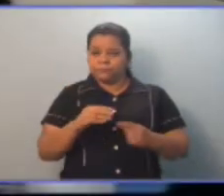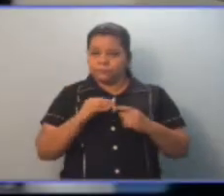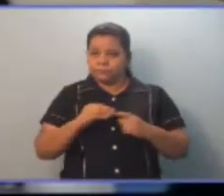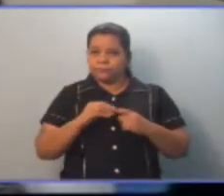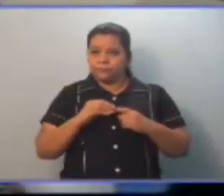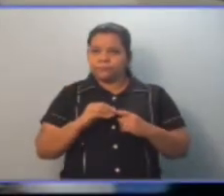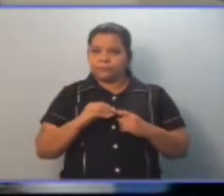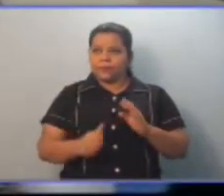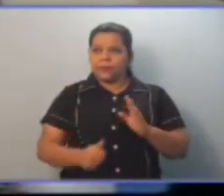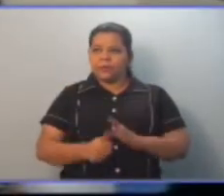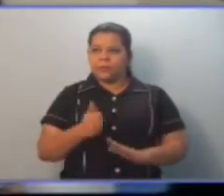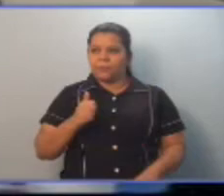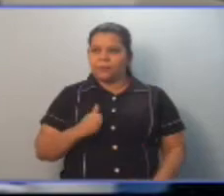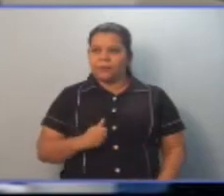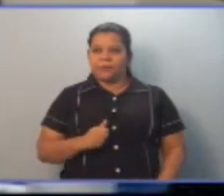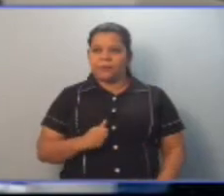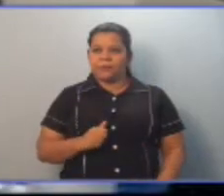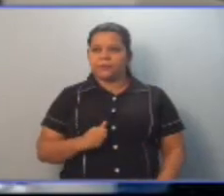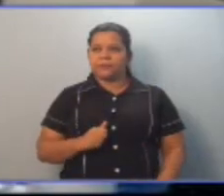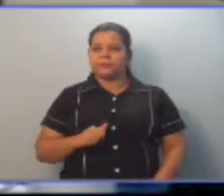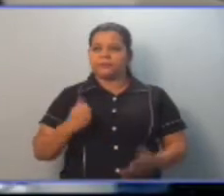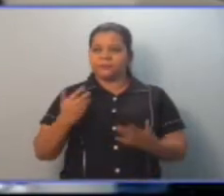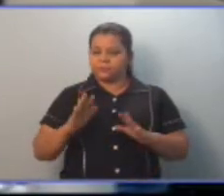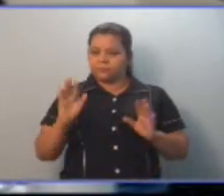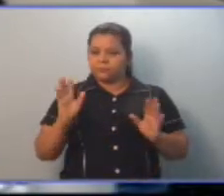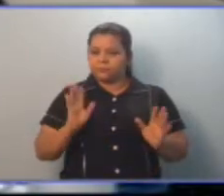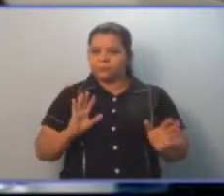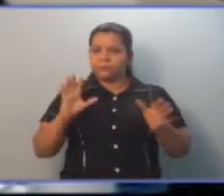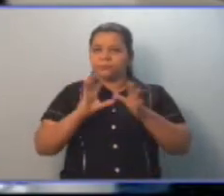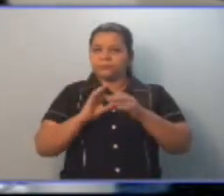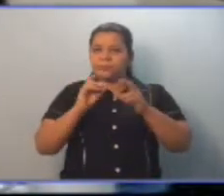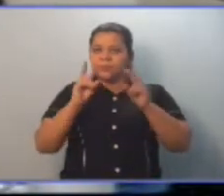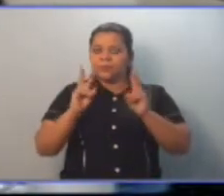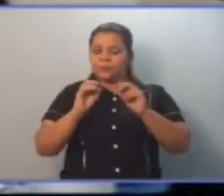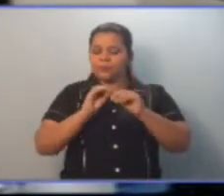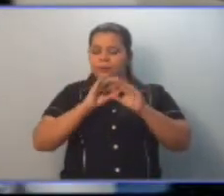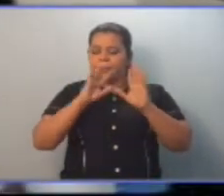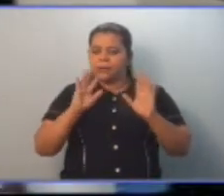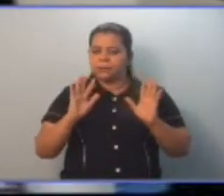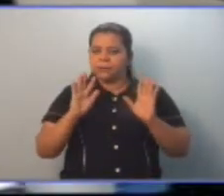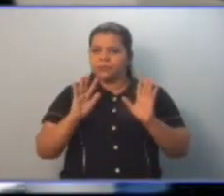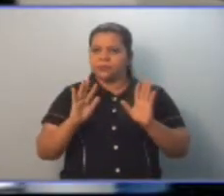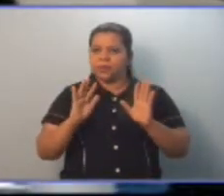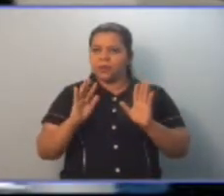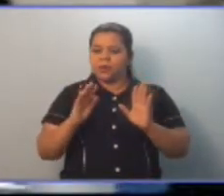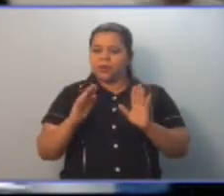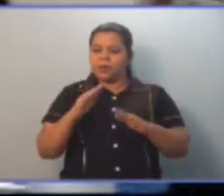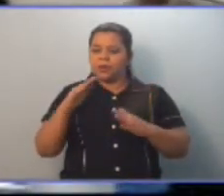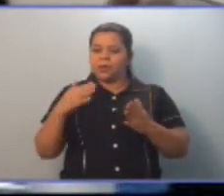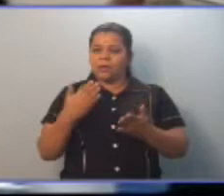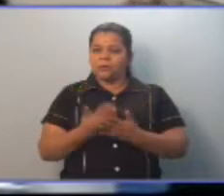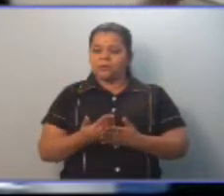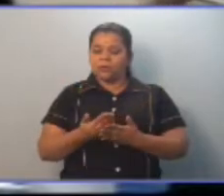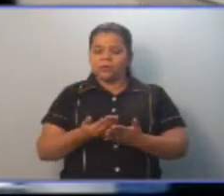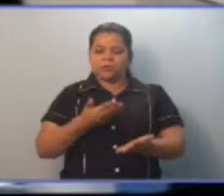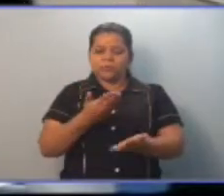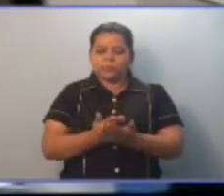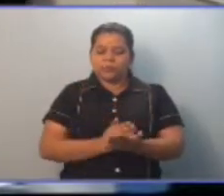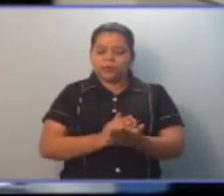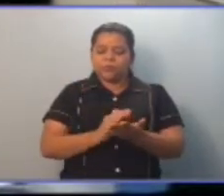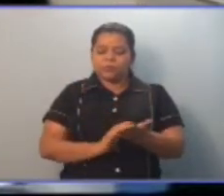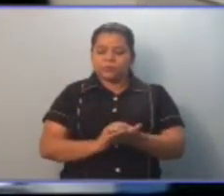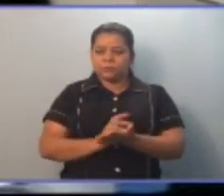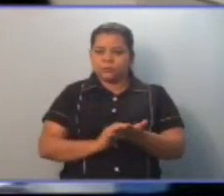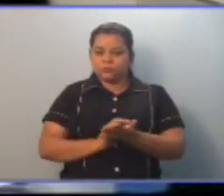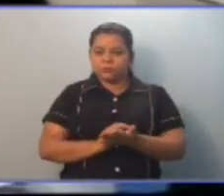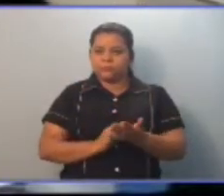específicos en relación a la transparencia y a la rendición de cuentas, que es algo que muy poco